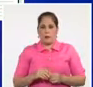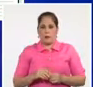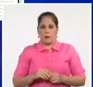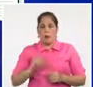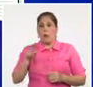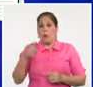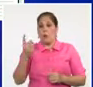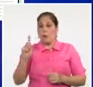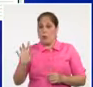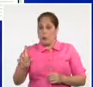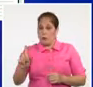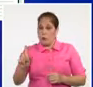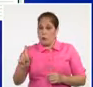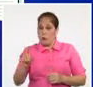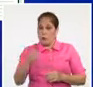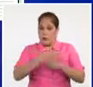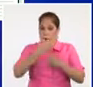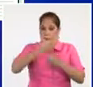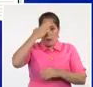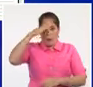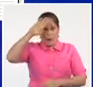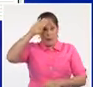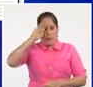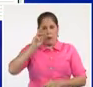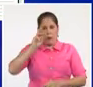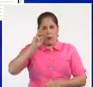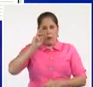395,1, Santiago de Cuba